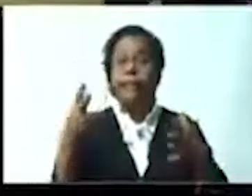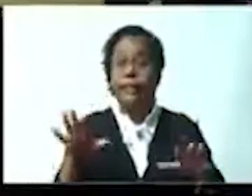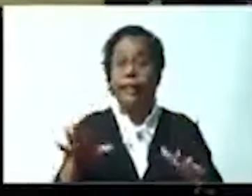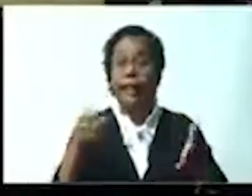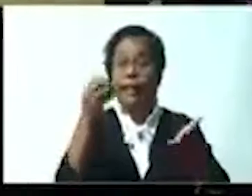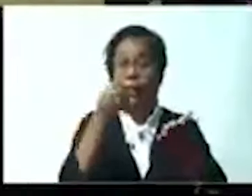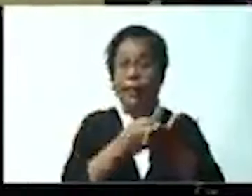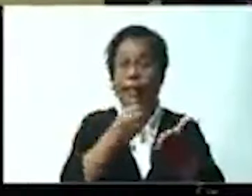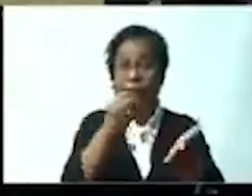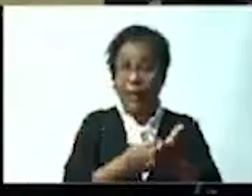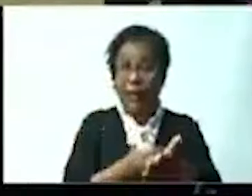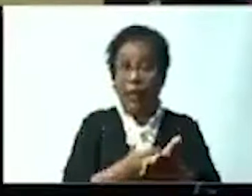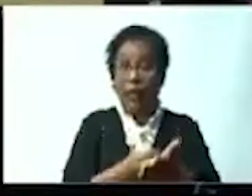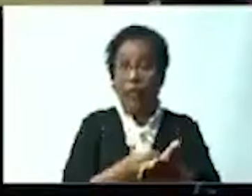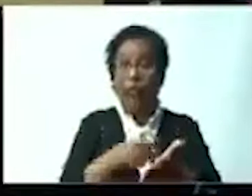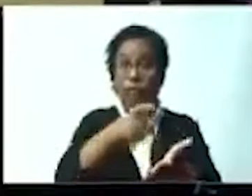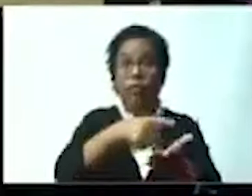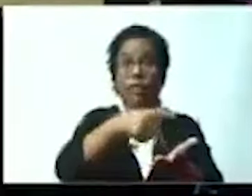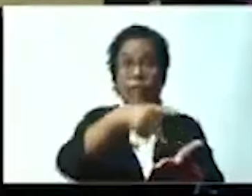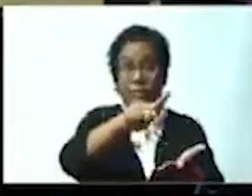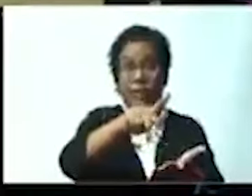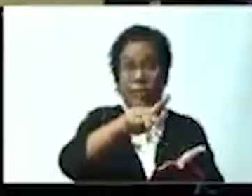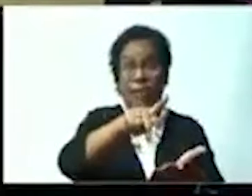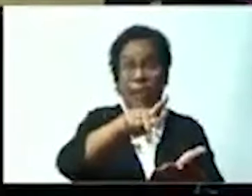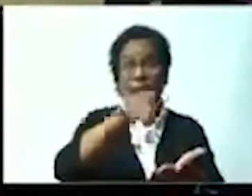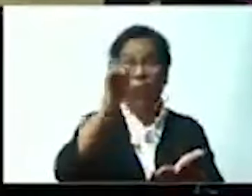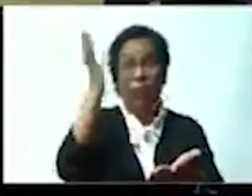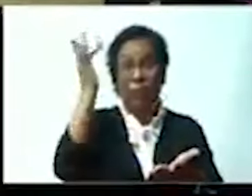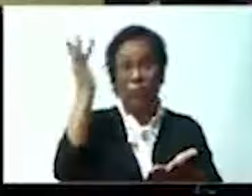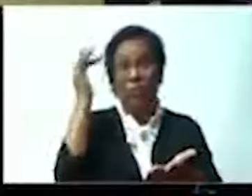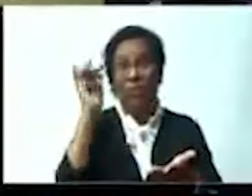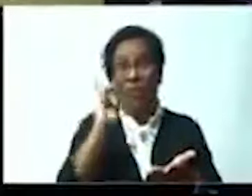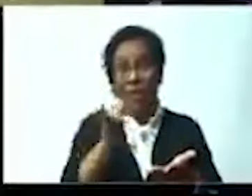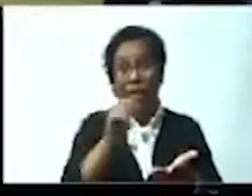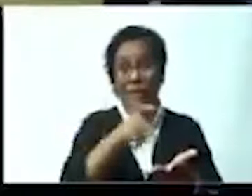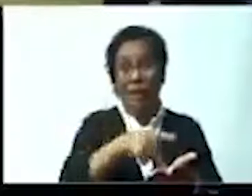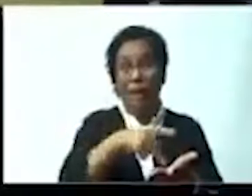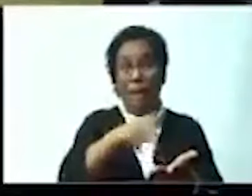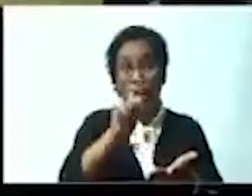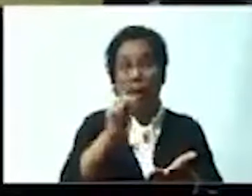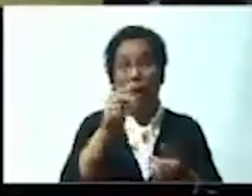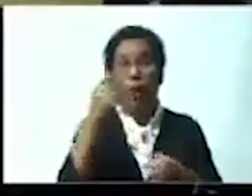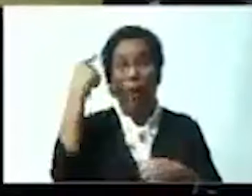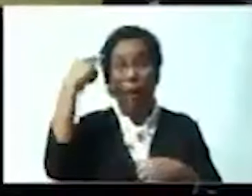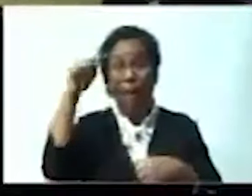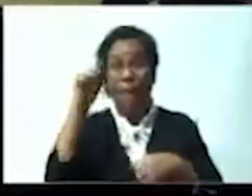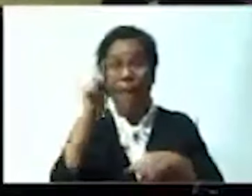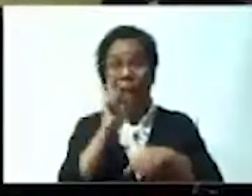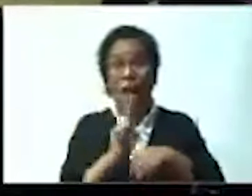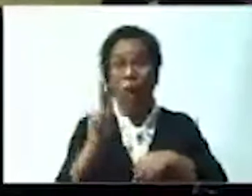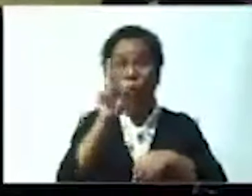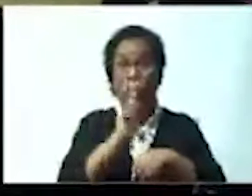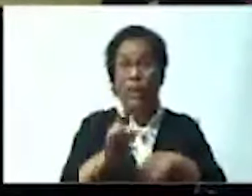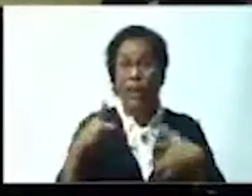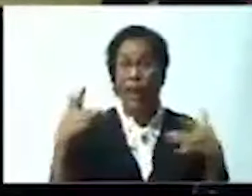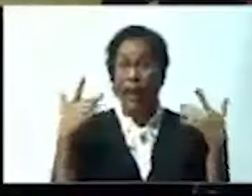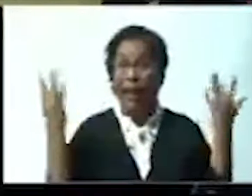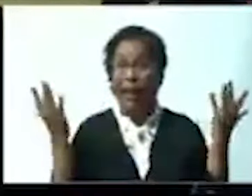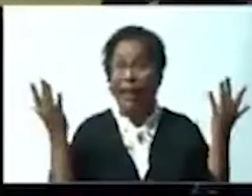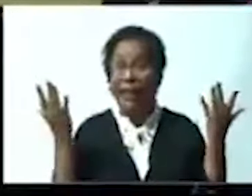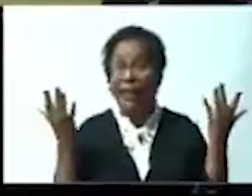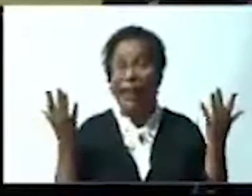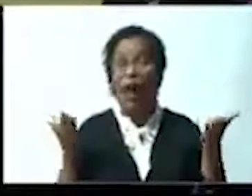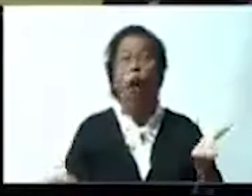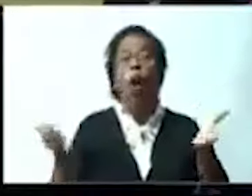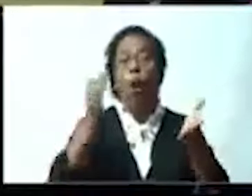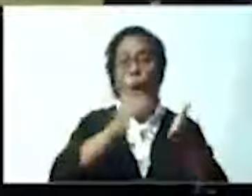que con los adelantos de los aumentos autorizados en el mes de noviembre y en el año